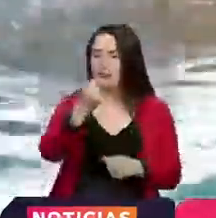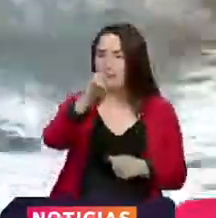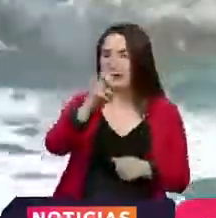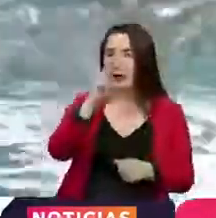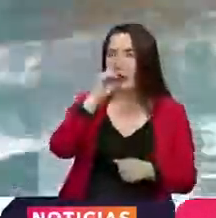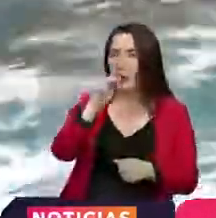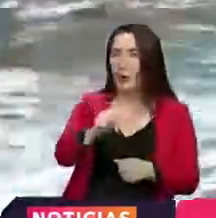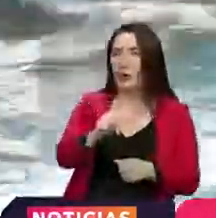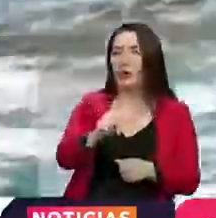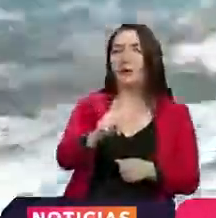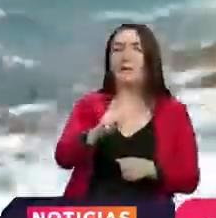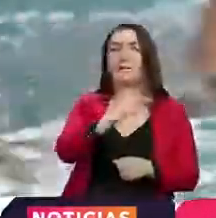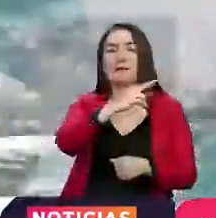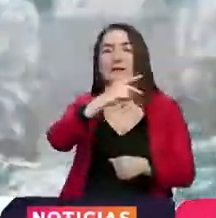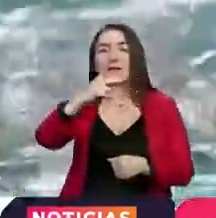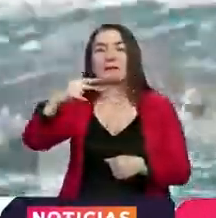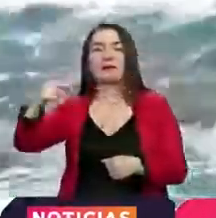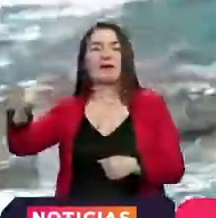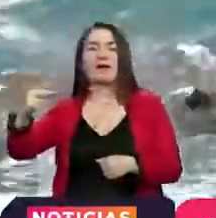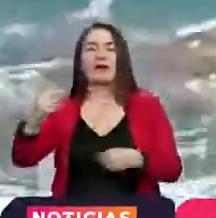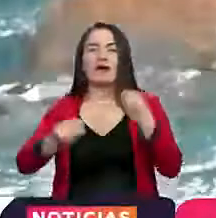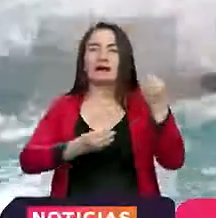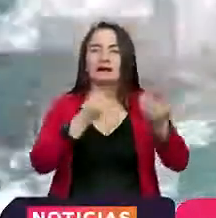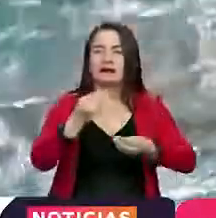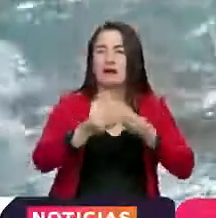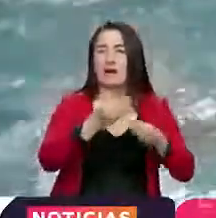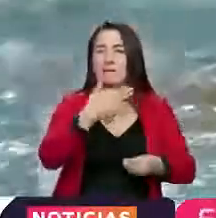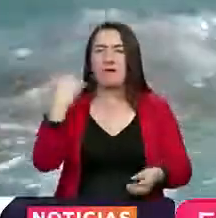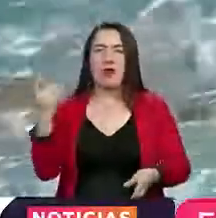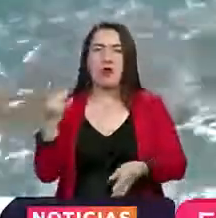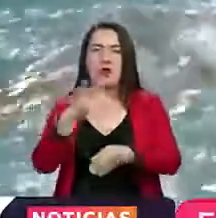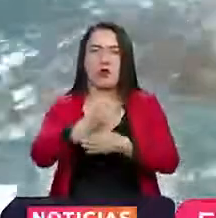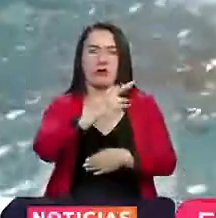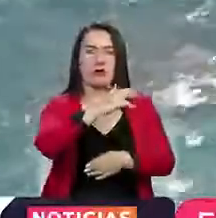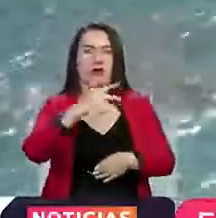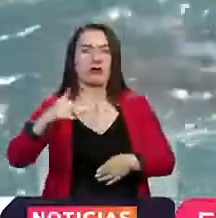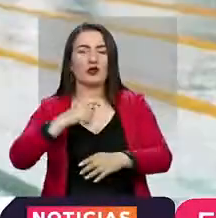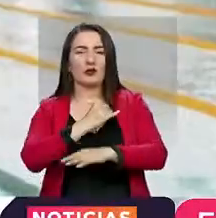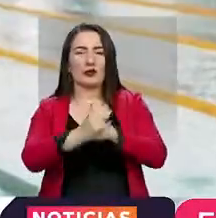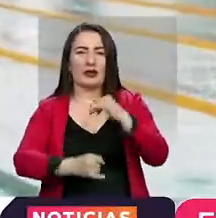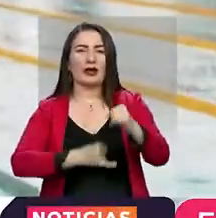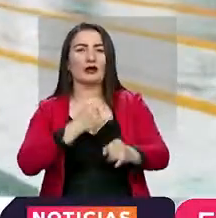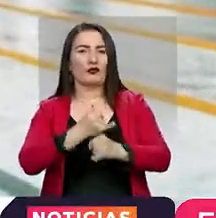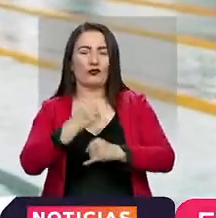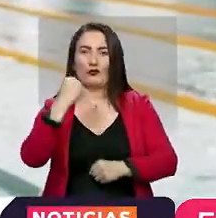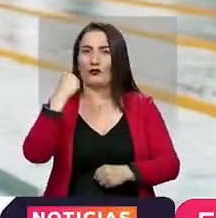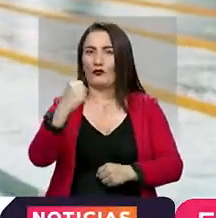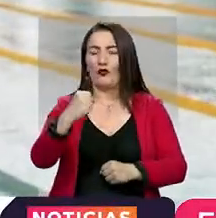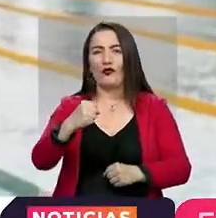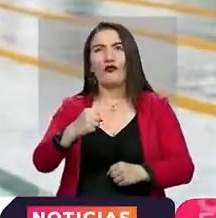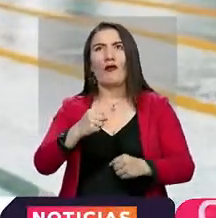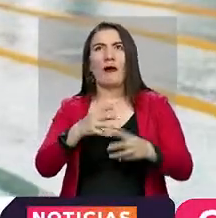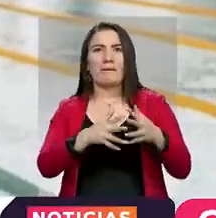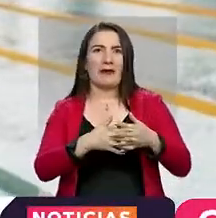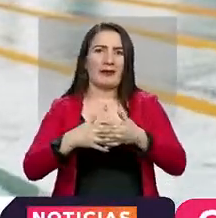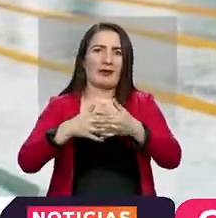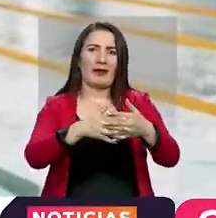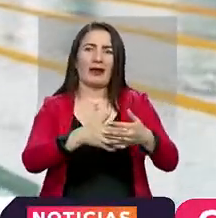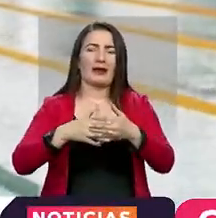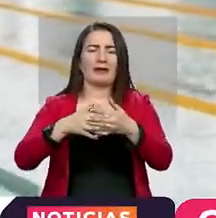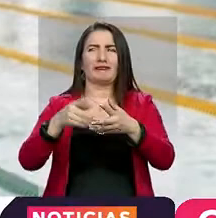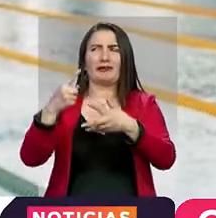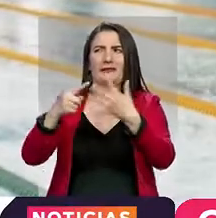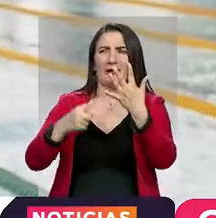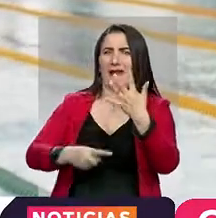en la piscina de Budapest, el bogotano se enfrentará a los mejores de la natación internacional. Los duros, los americanos, Ryan